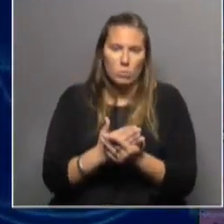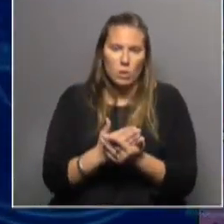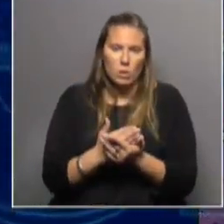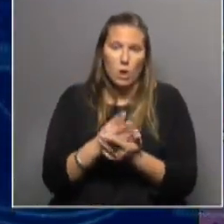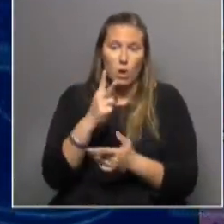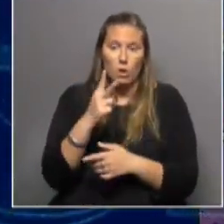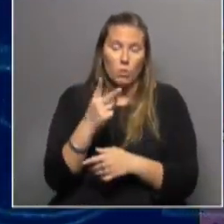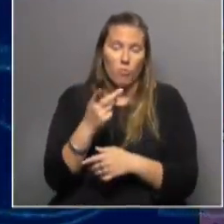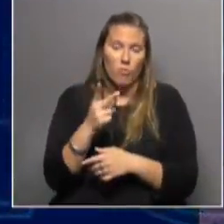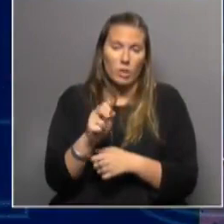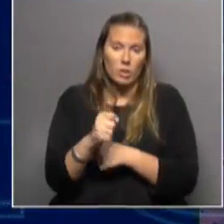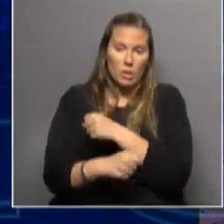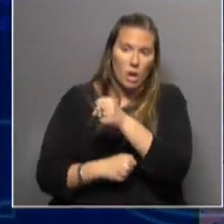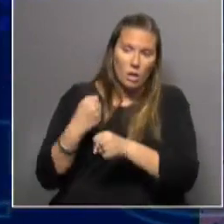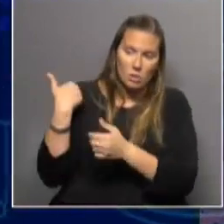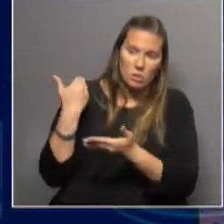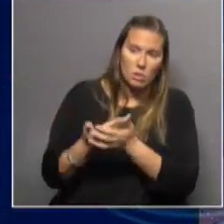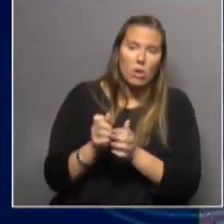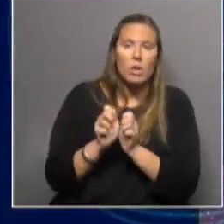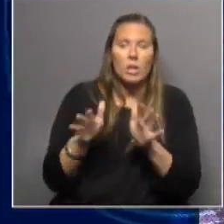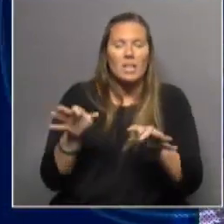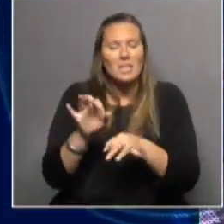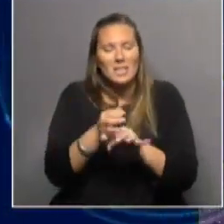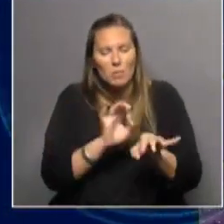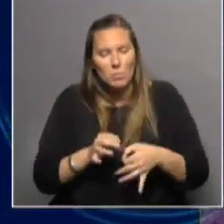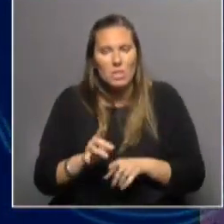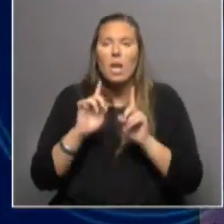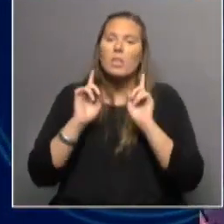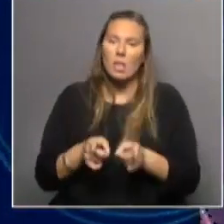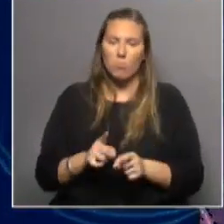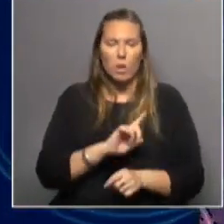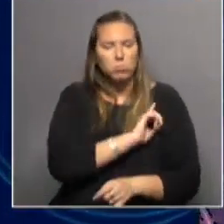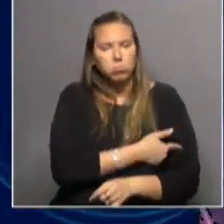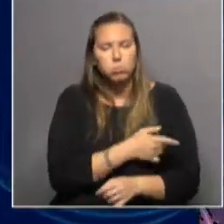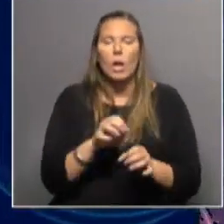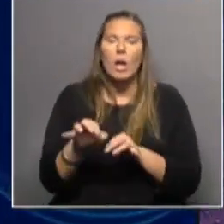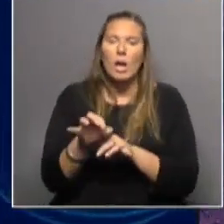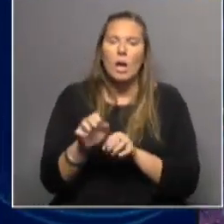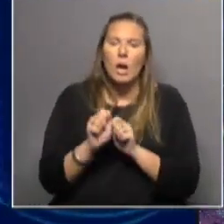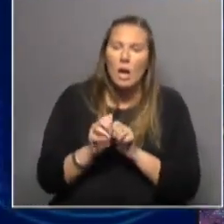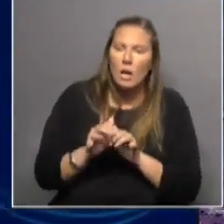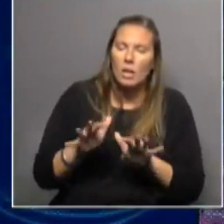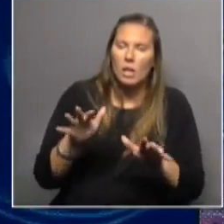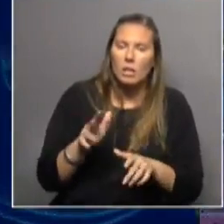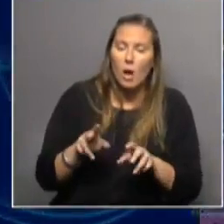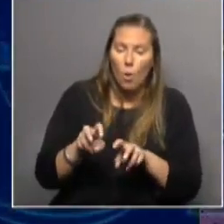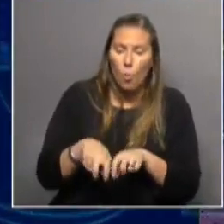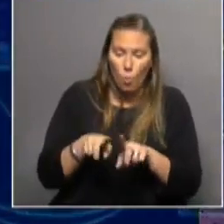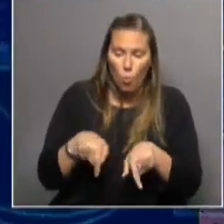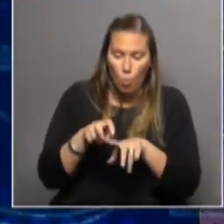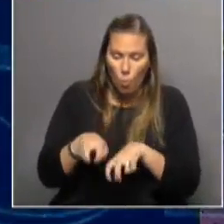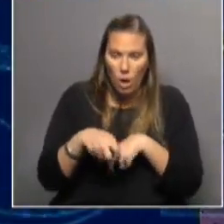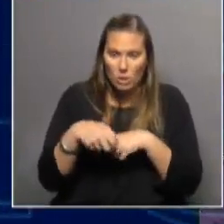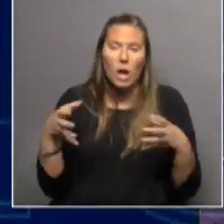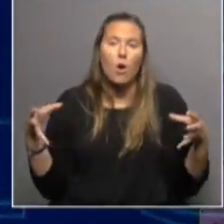últimas dos décadas tenemos la red de semillas que también está fortalecida la red de huertas comunitarias que la